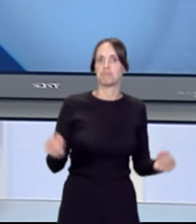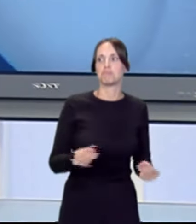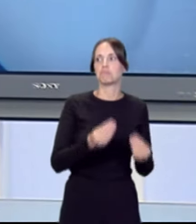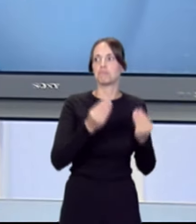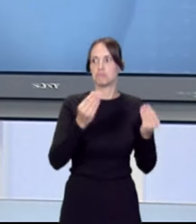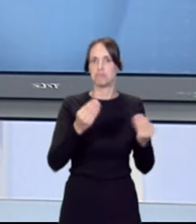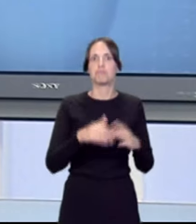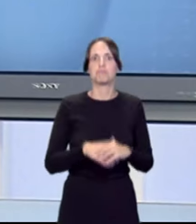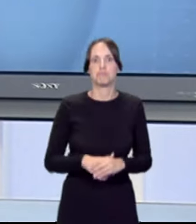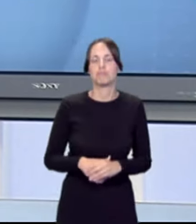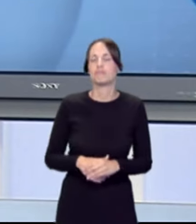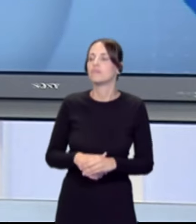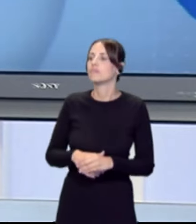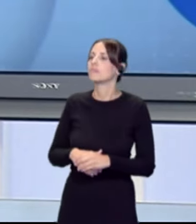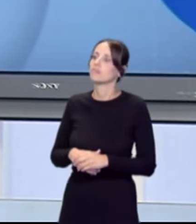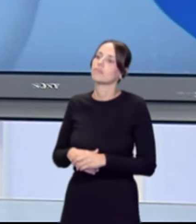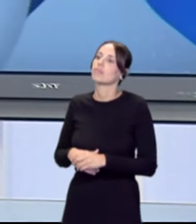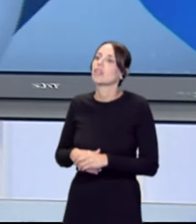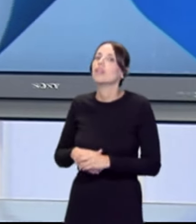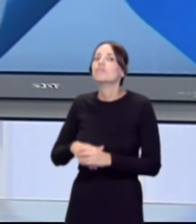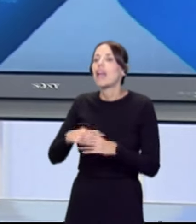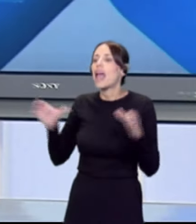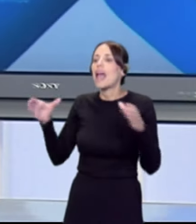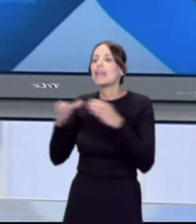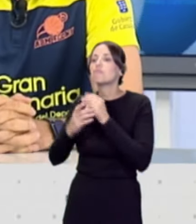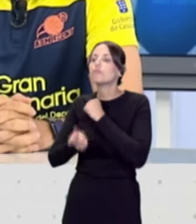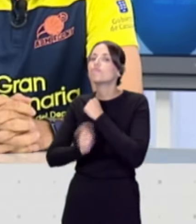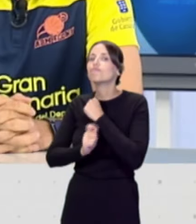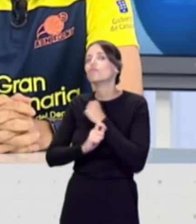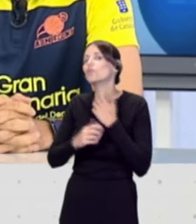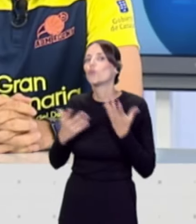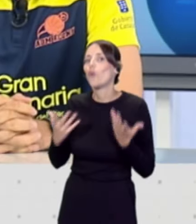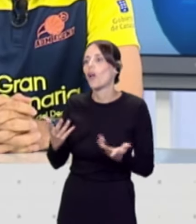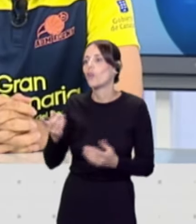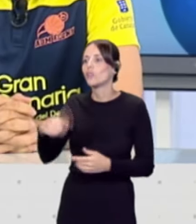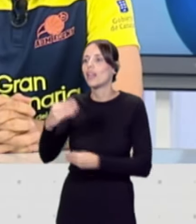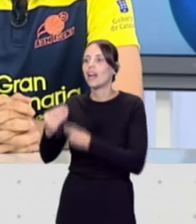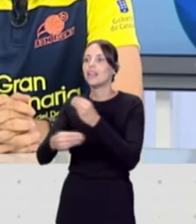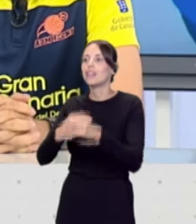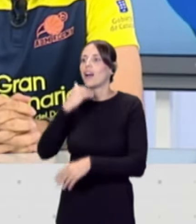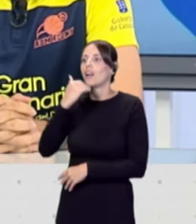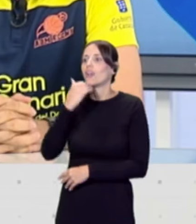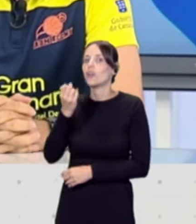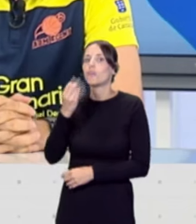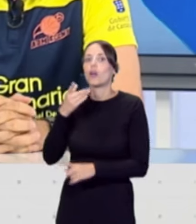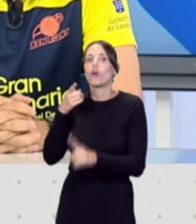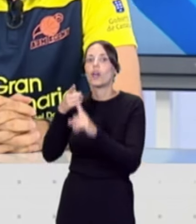comentamos. ¿Por dónde pasan las claves del equipo, Raúl? ¿Qué hicieron bien para tener ese marcador a favor?